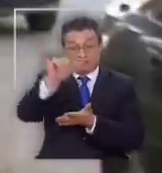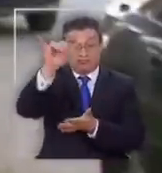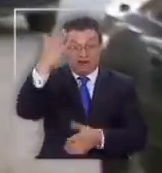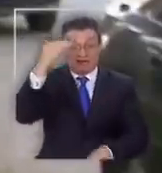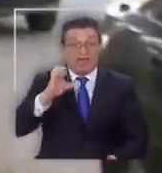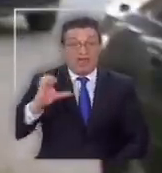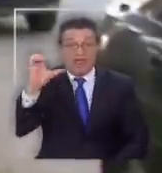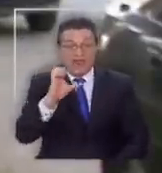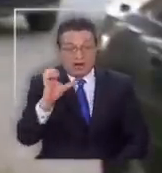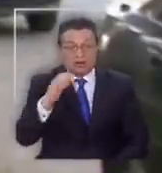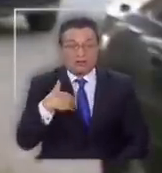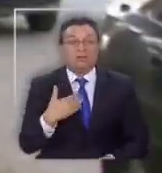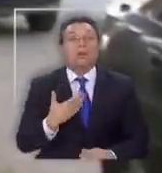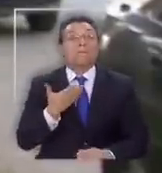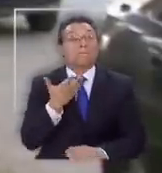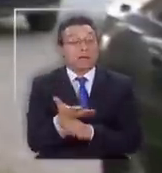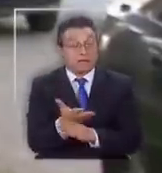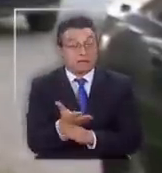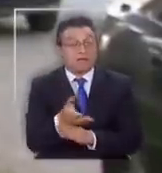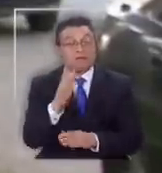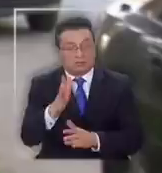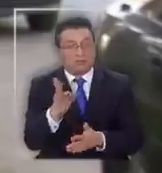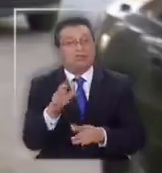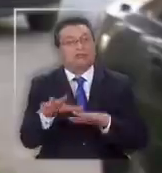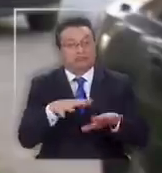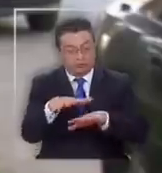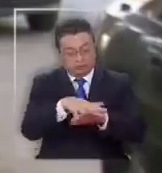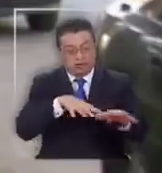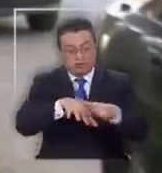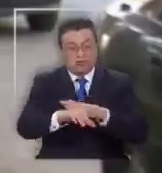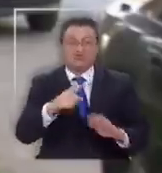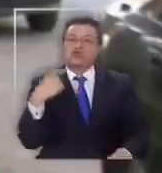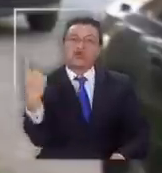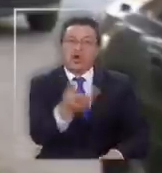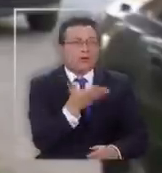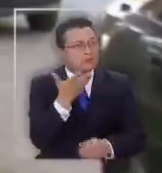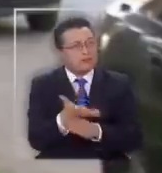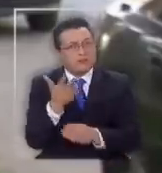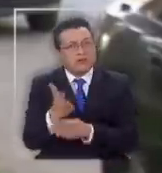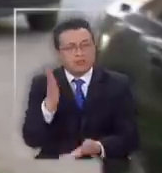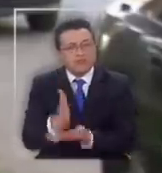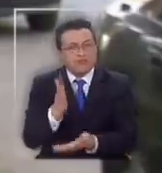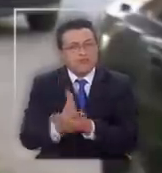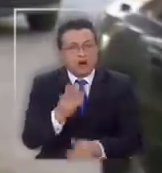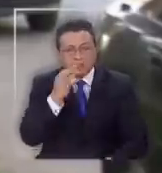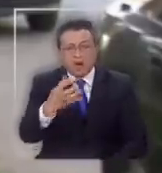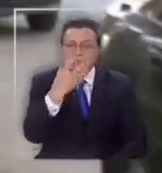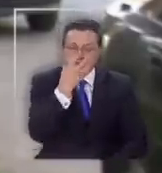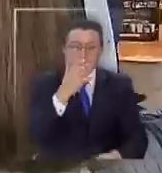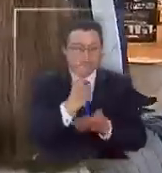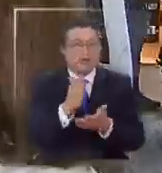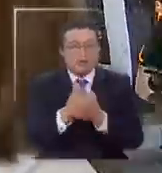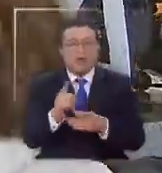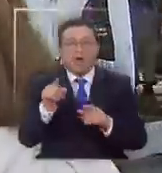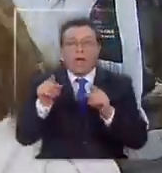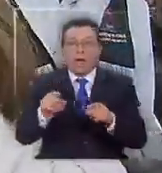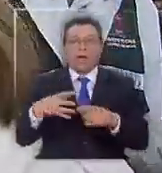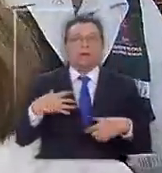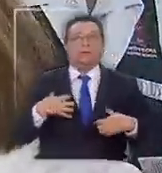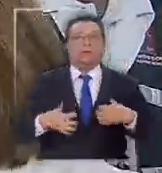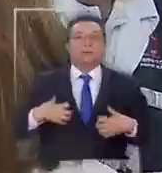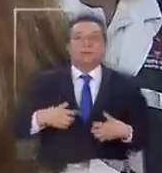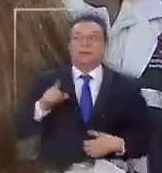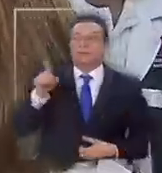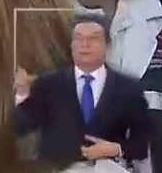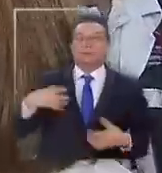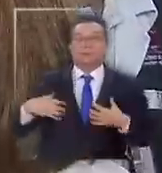enero y empecé a exigir los elementos de protección personal a todo el mundo y empecé a exigir y a instalarnos. Entonces yo creo que las cosas